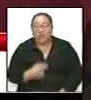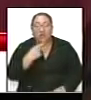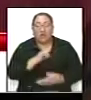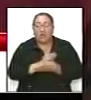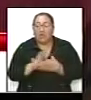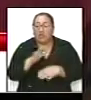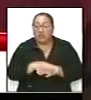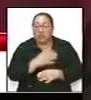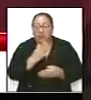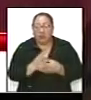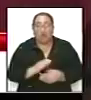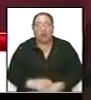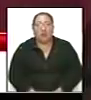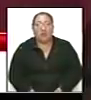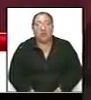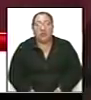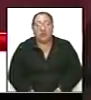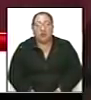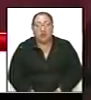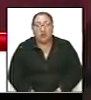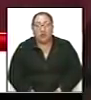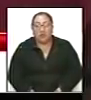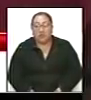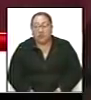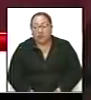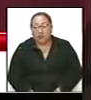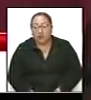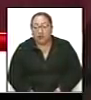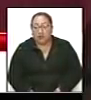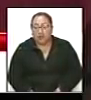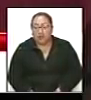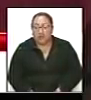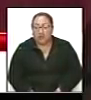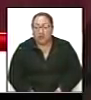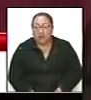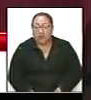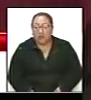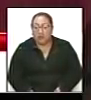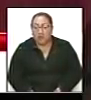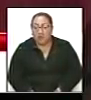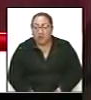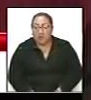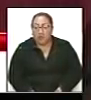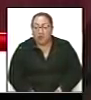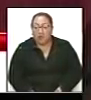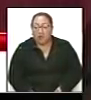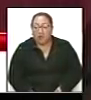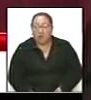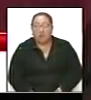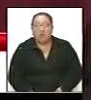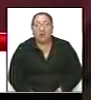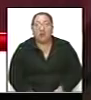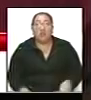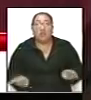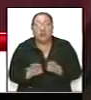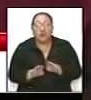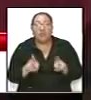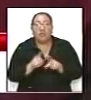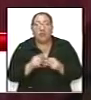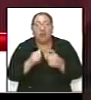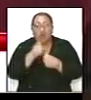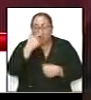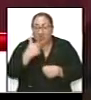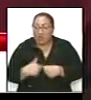sobre esta materia. Lo mismo sucede, señores de la Representación Nacional, la siguiente, por favor, con el